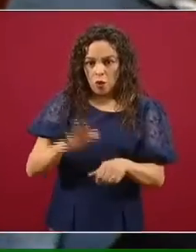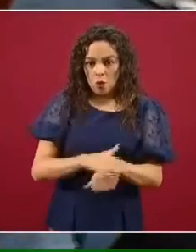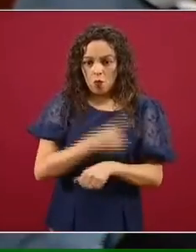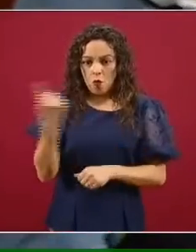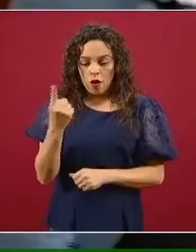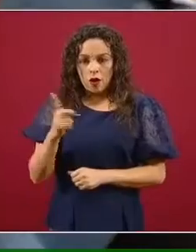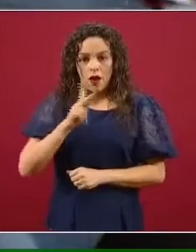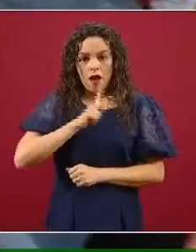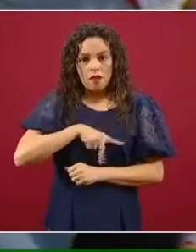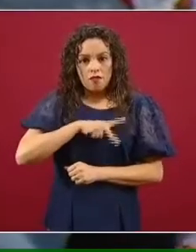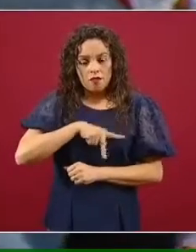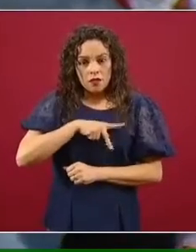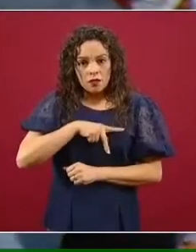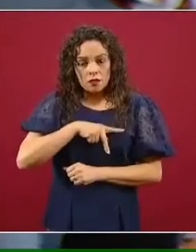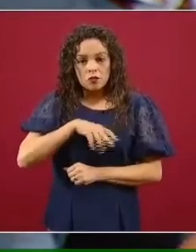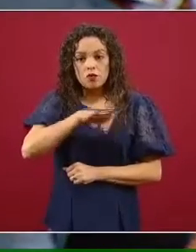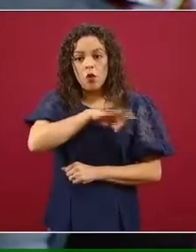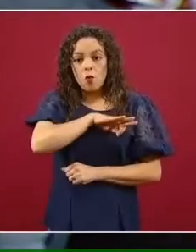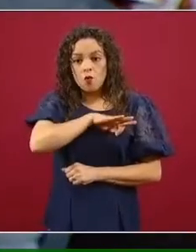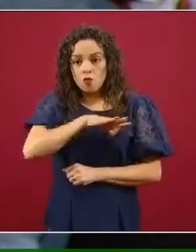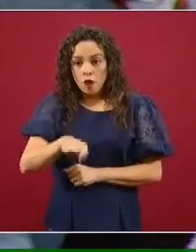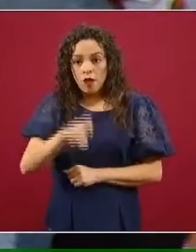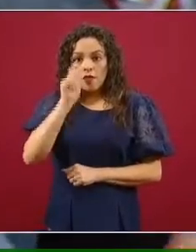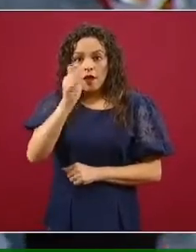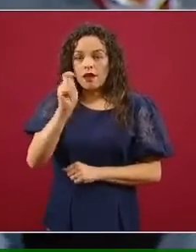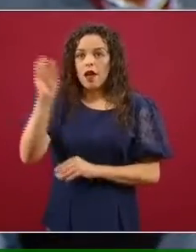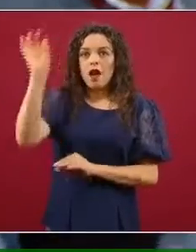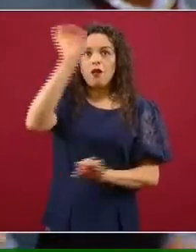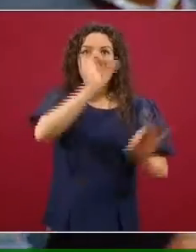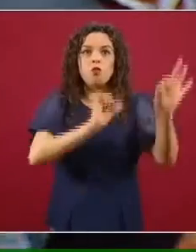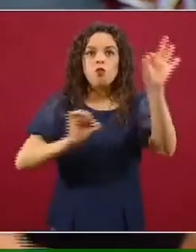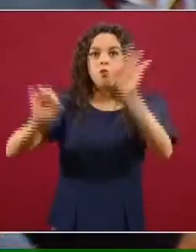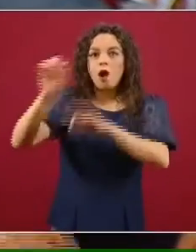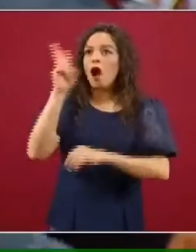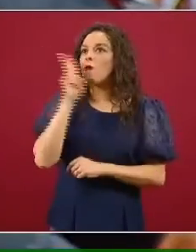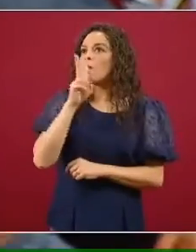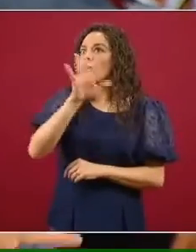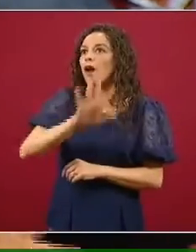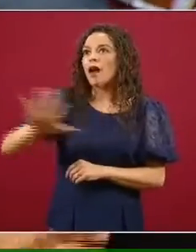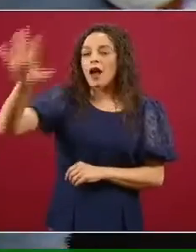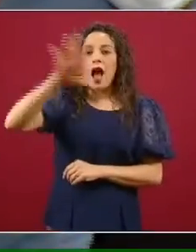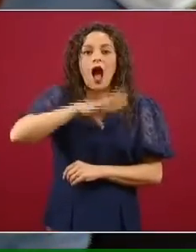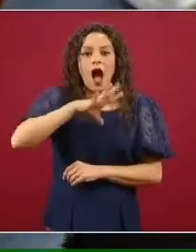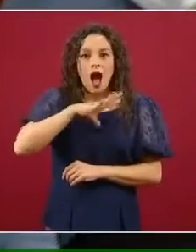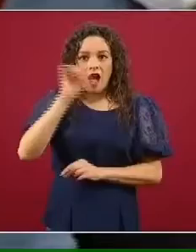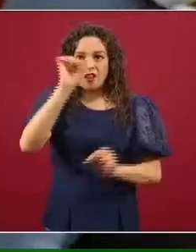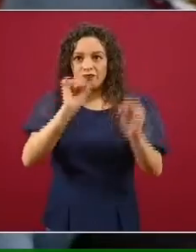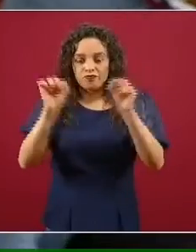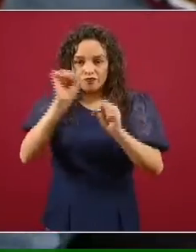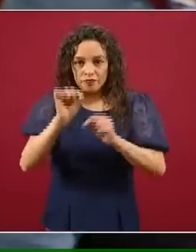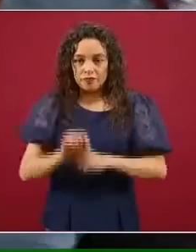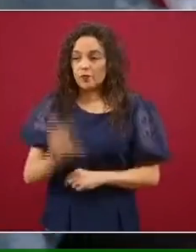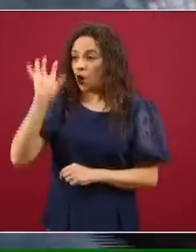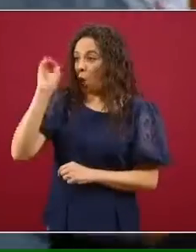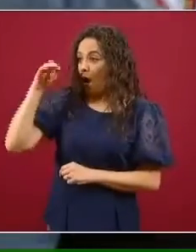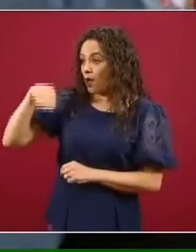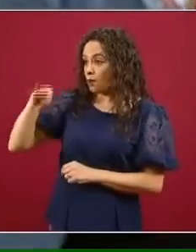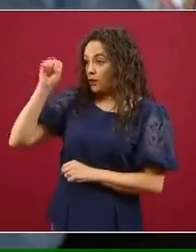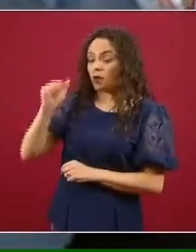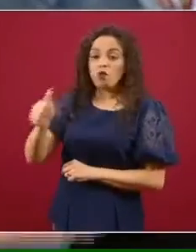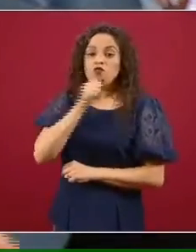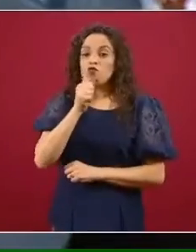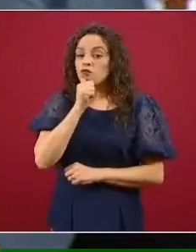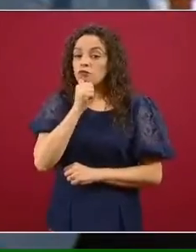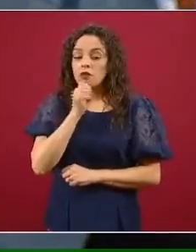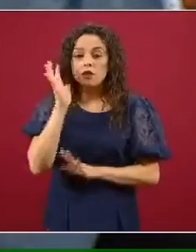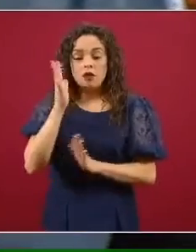pudiera tener una transmisión aerobia, ¿no? La Organización Mundial de la Salud todavía no tiene una respuesta definitiva sobre eso, pero